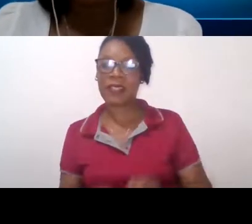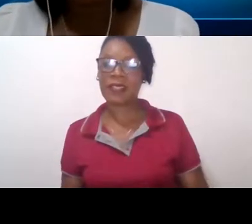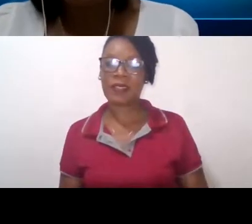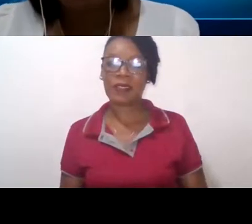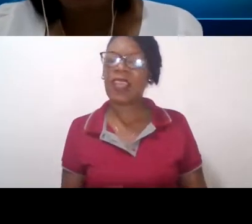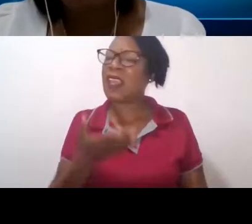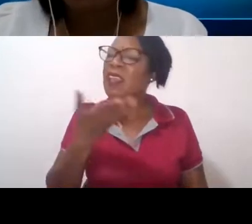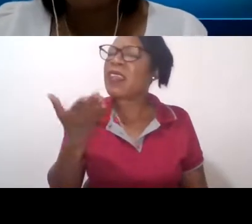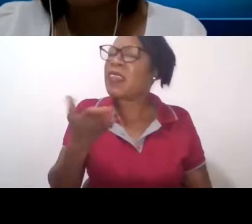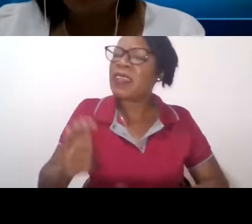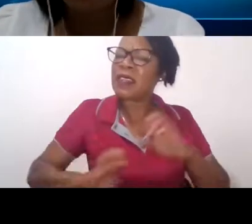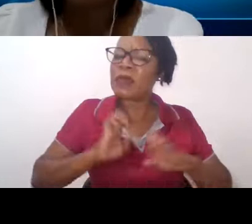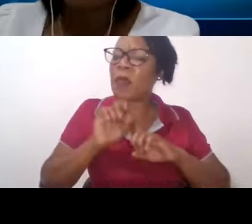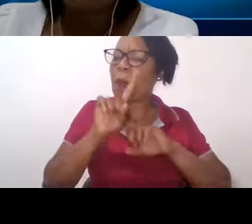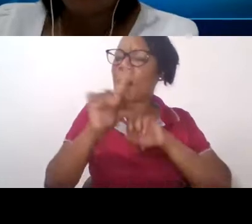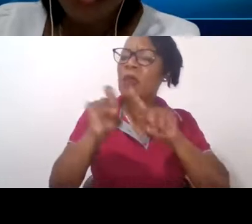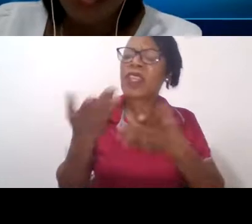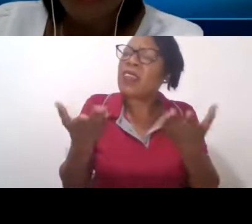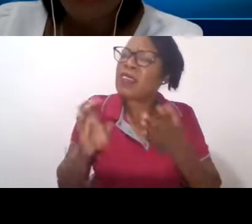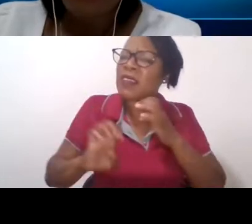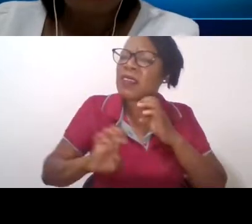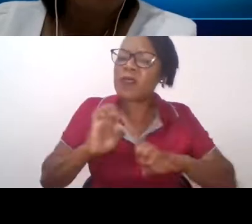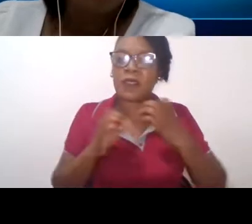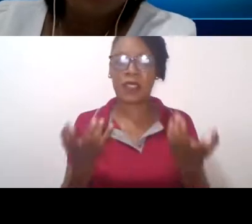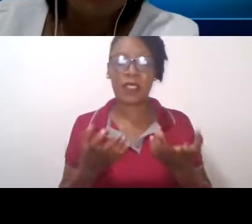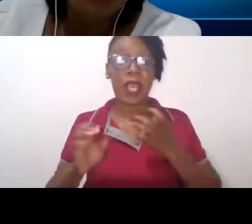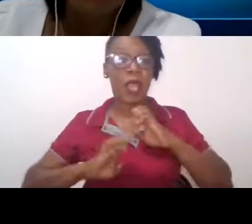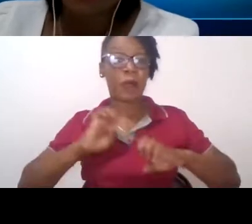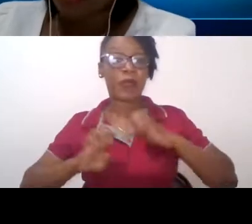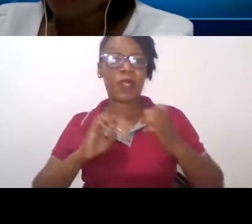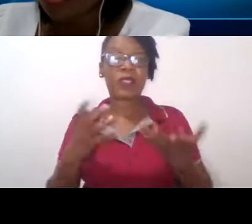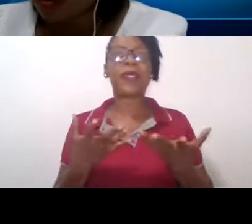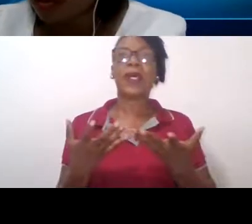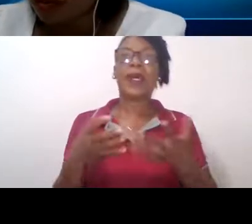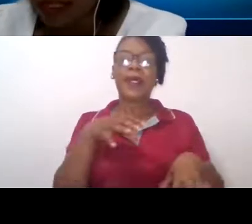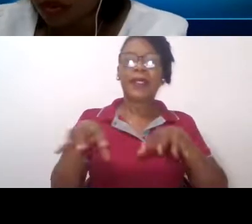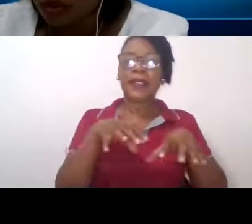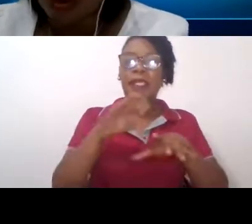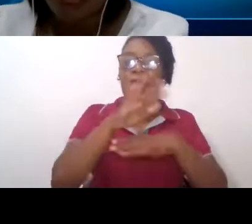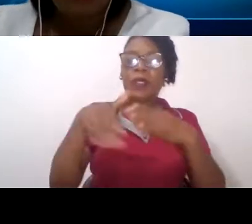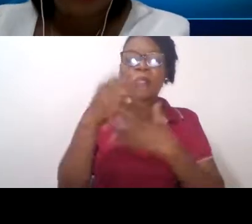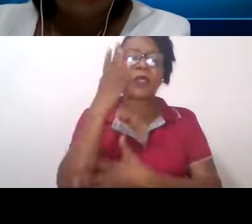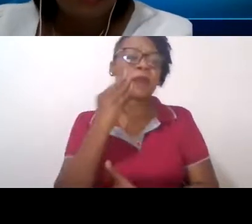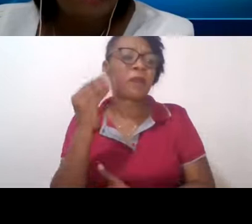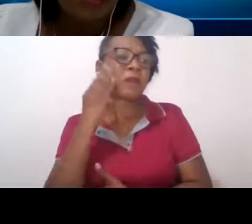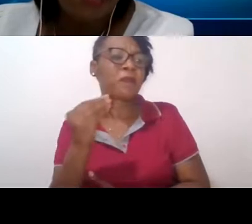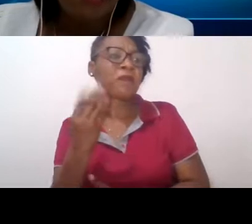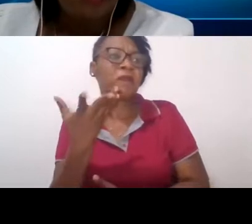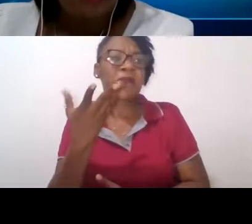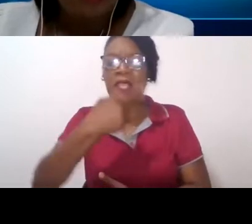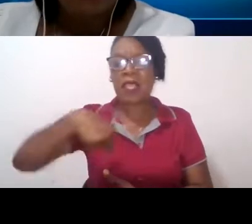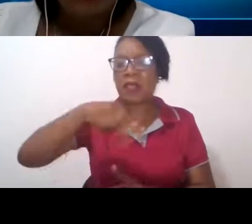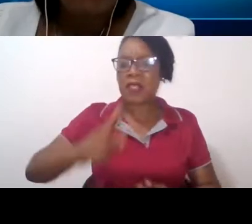¿qué son las emociones? Bueno, las emociones son reacciones que todos nosotros experimentamos en algún momento de nuestra